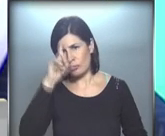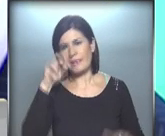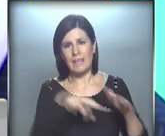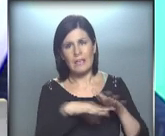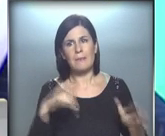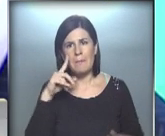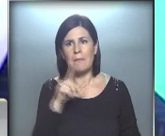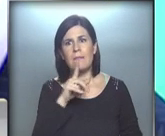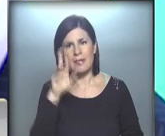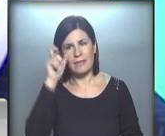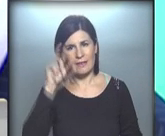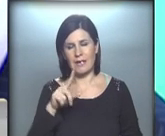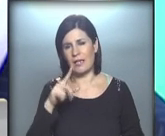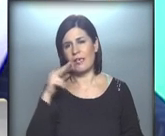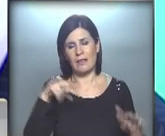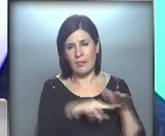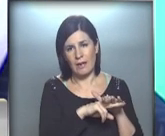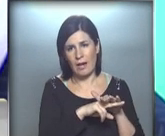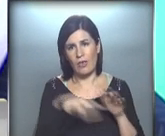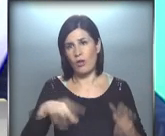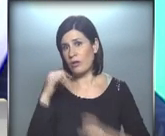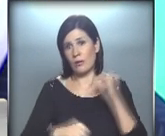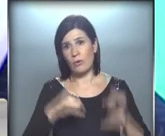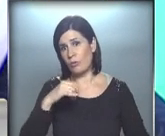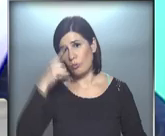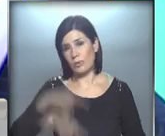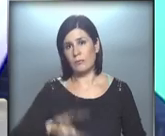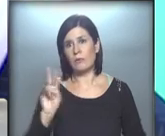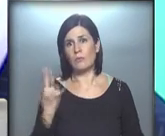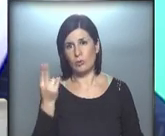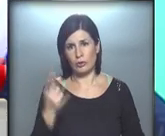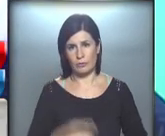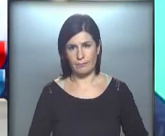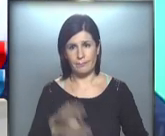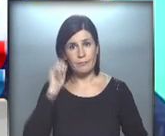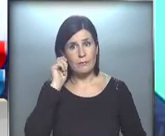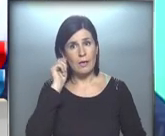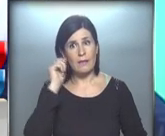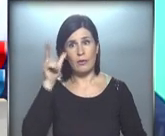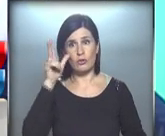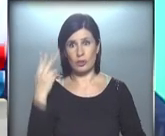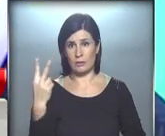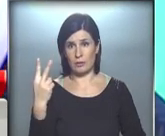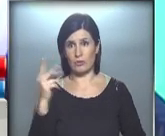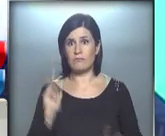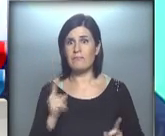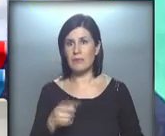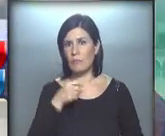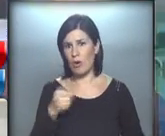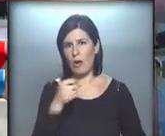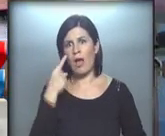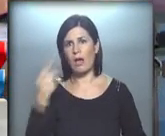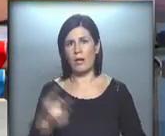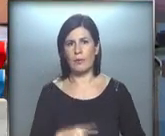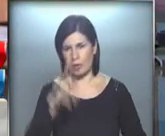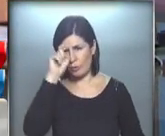última novedad, se acaba de conocer, es que murió. Tenía 82 años y nos vamos ahora mismo en vivo a la puerta del